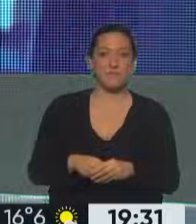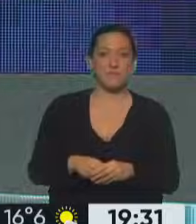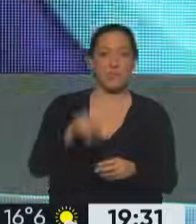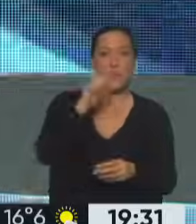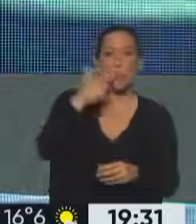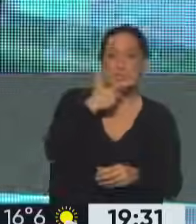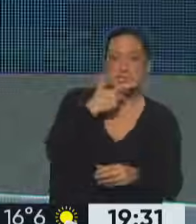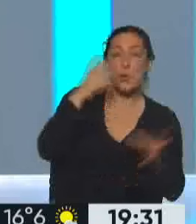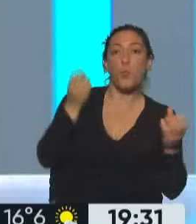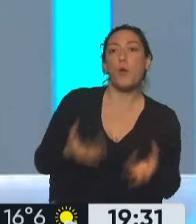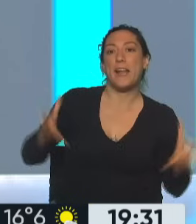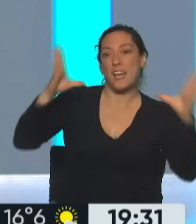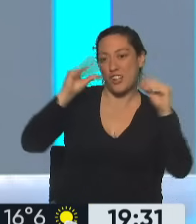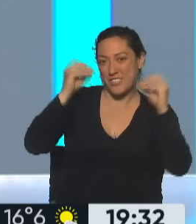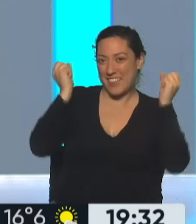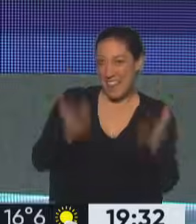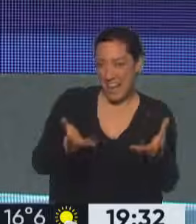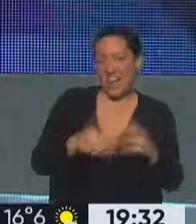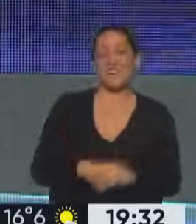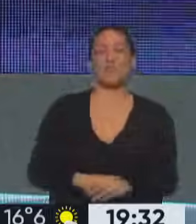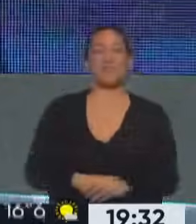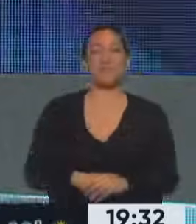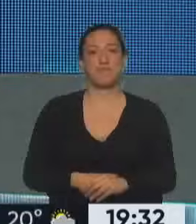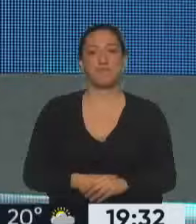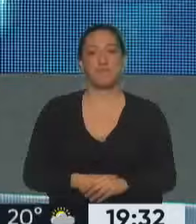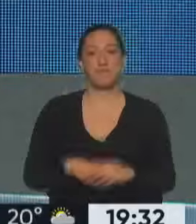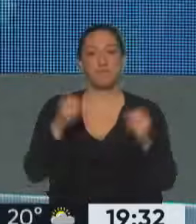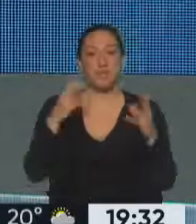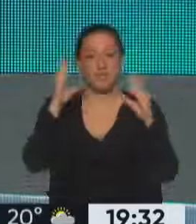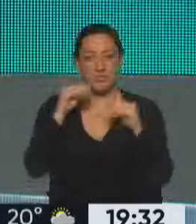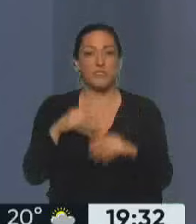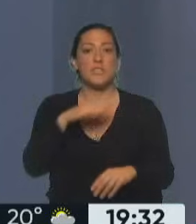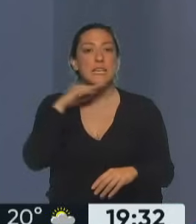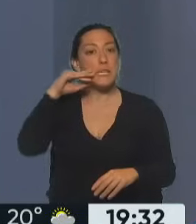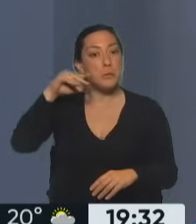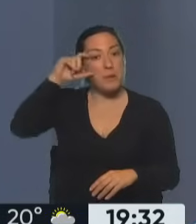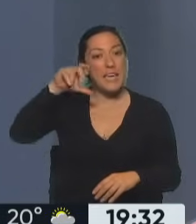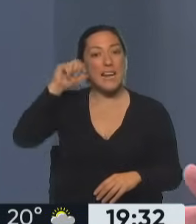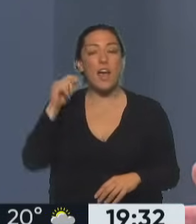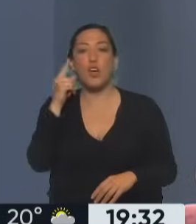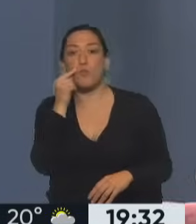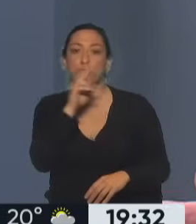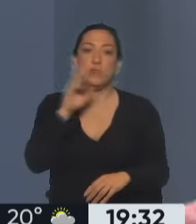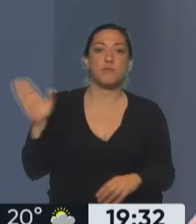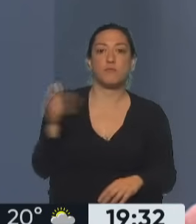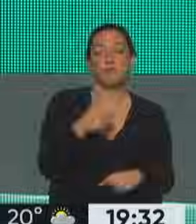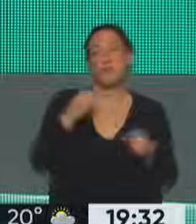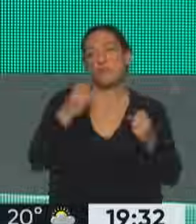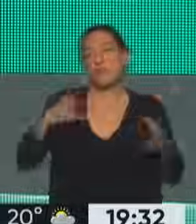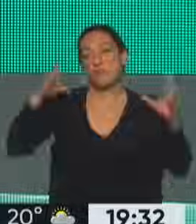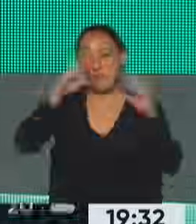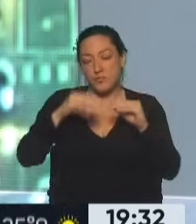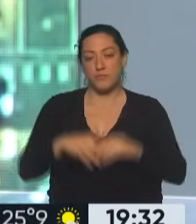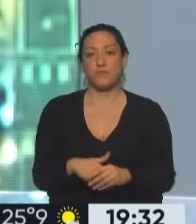Brustein. Buenas noches, ¿qué tal? Buenas noches, muchas gracias. Jimena Fuertes. Buenas noches a todos y a todas, ¿cómo andan? Y bienvenido